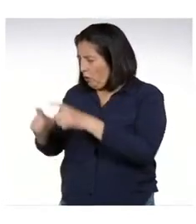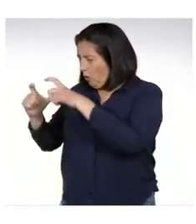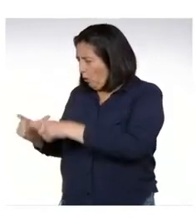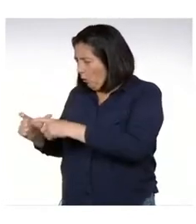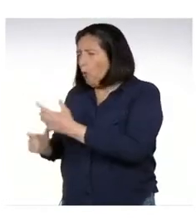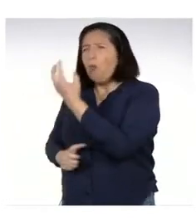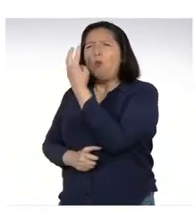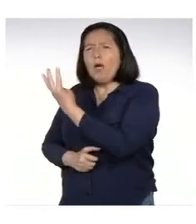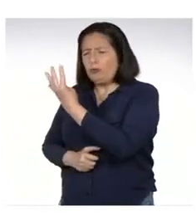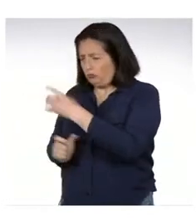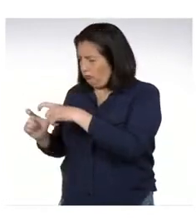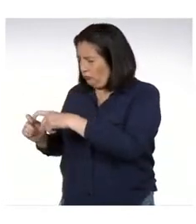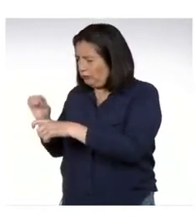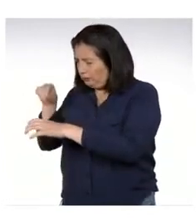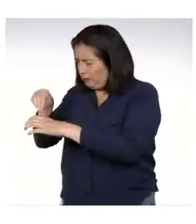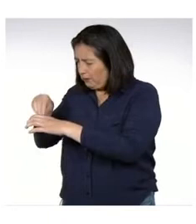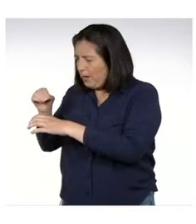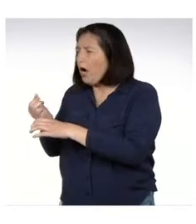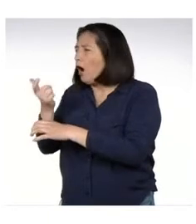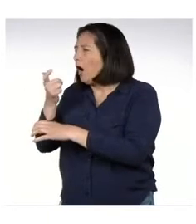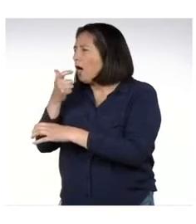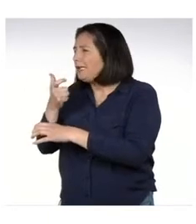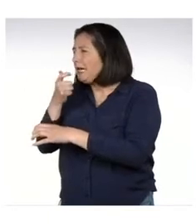4 paquetes de 8 galletas.